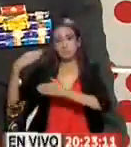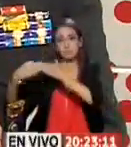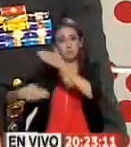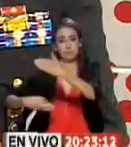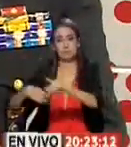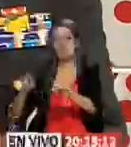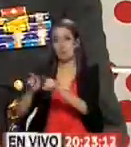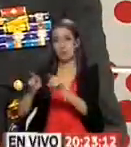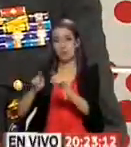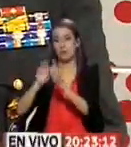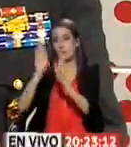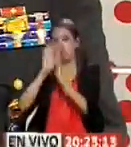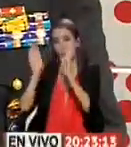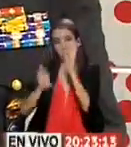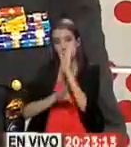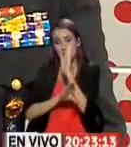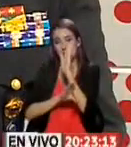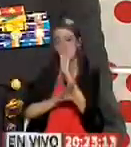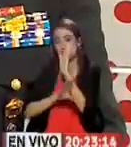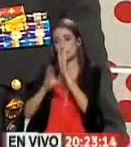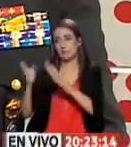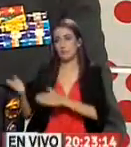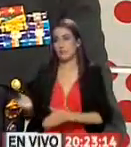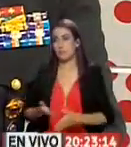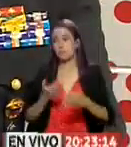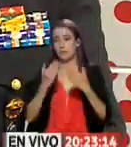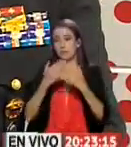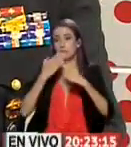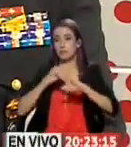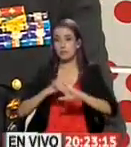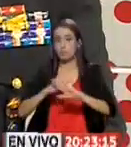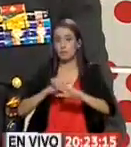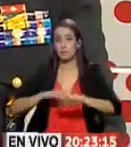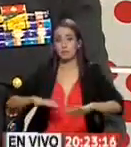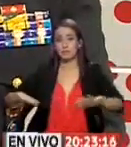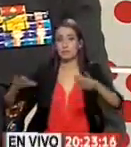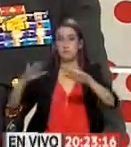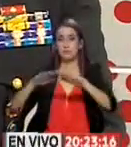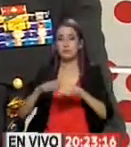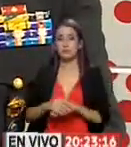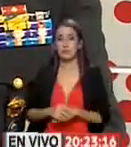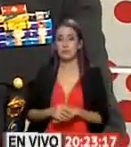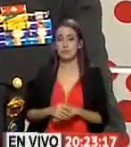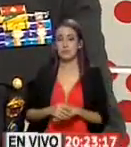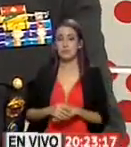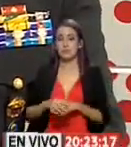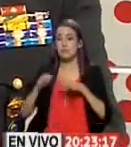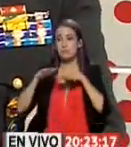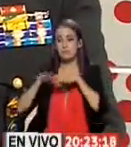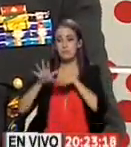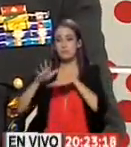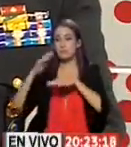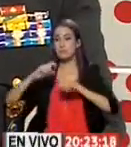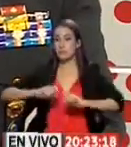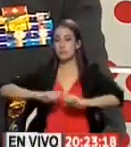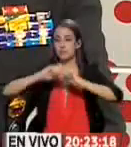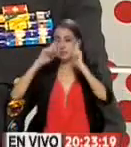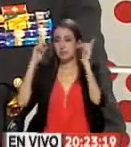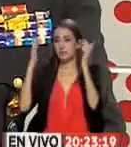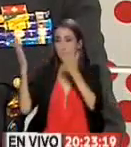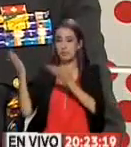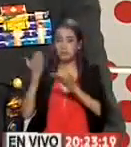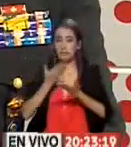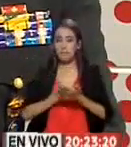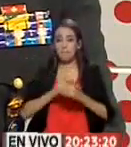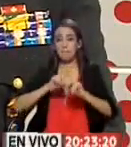como decía la Constitución, o dice la Constitución, la defensa de la soberanía nacional, manifestada por los actos heroicos, por el alto de valor,